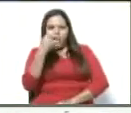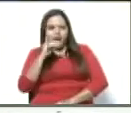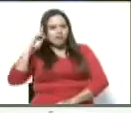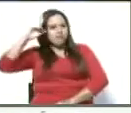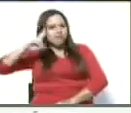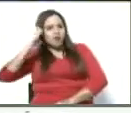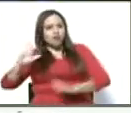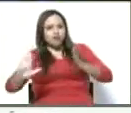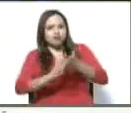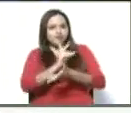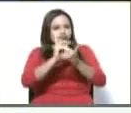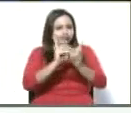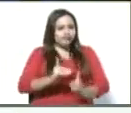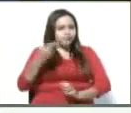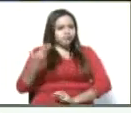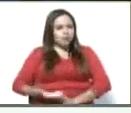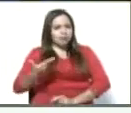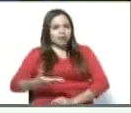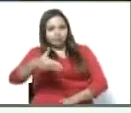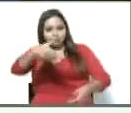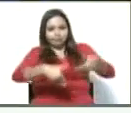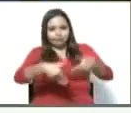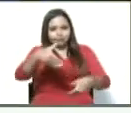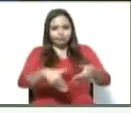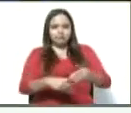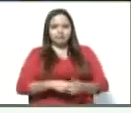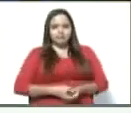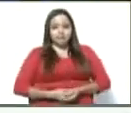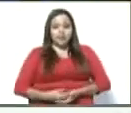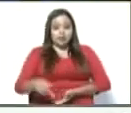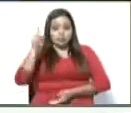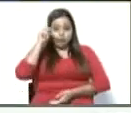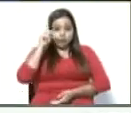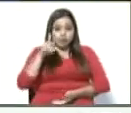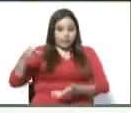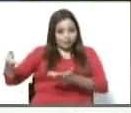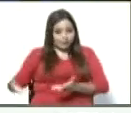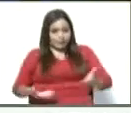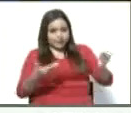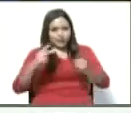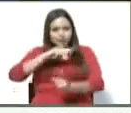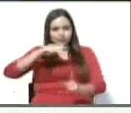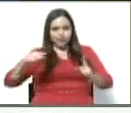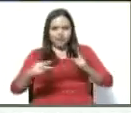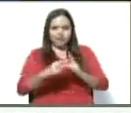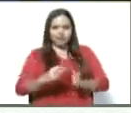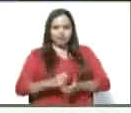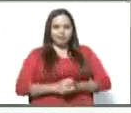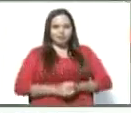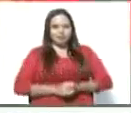este decisivo resultado electoral. Profesor, bienvenido a 360.